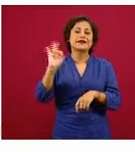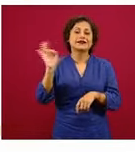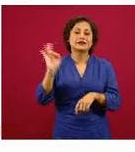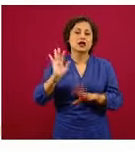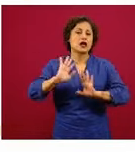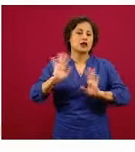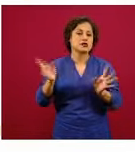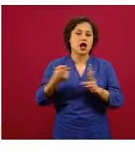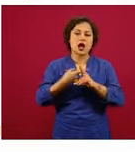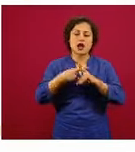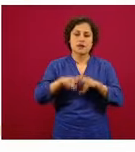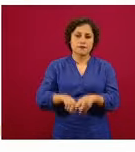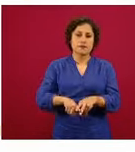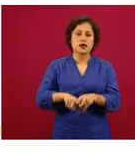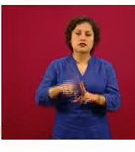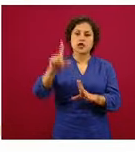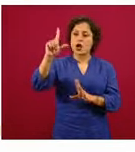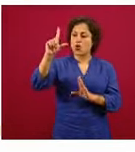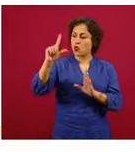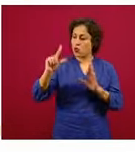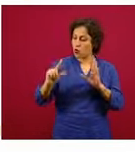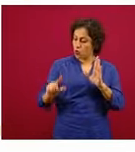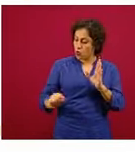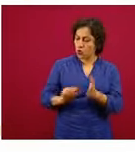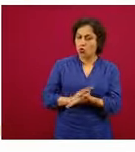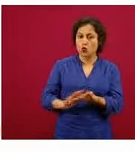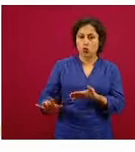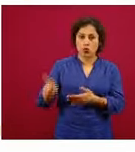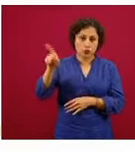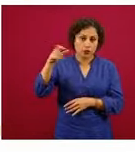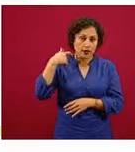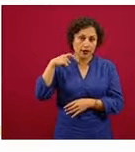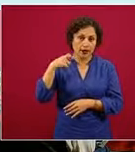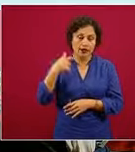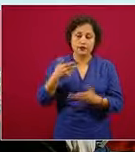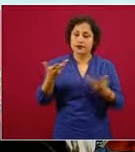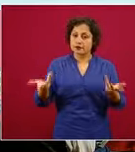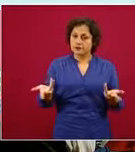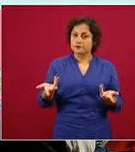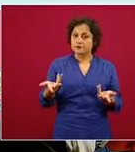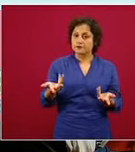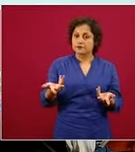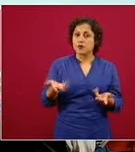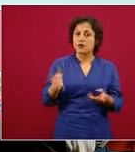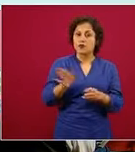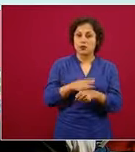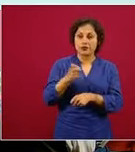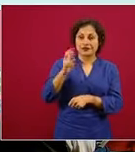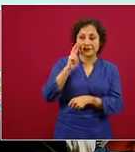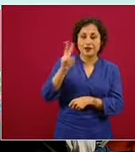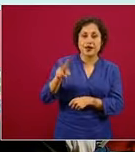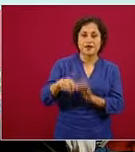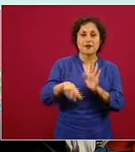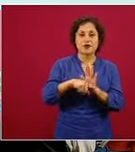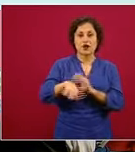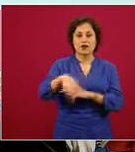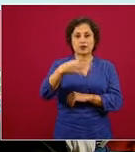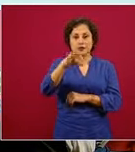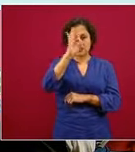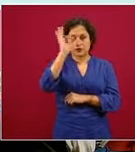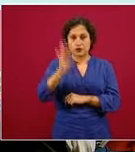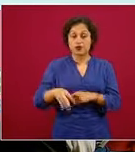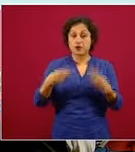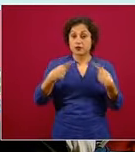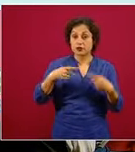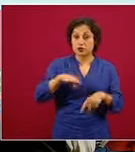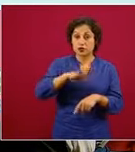el inicio del descenso de la epidemia en Querétaro. Por eso este menos 14%, las defunciones también con